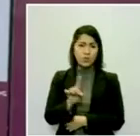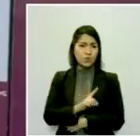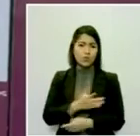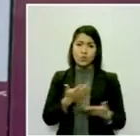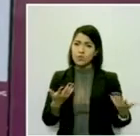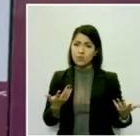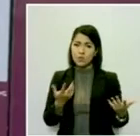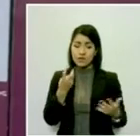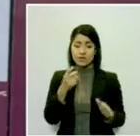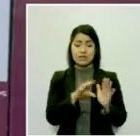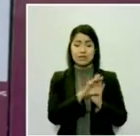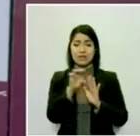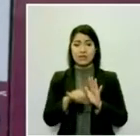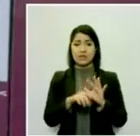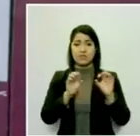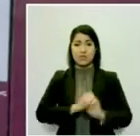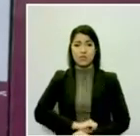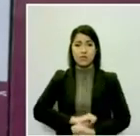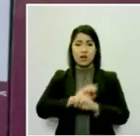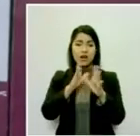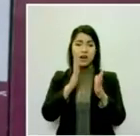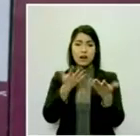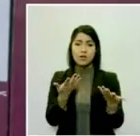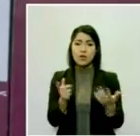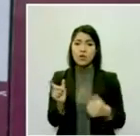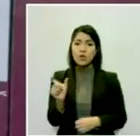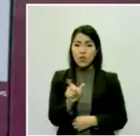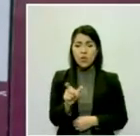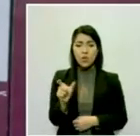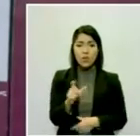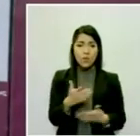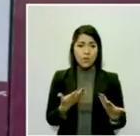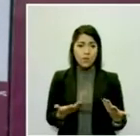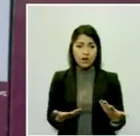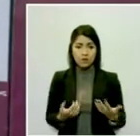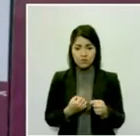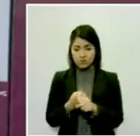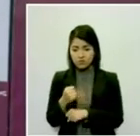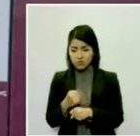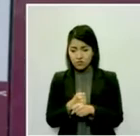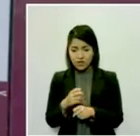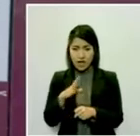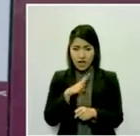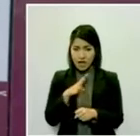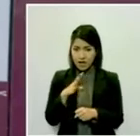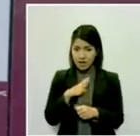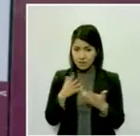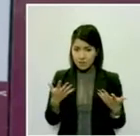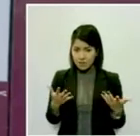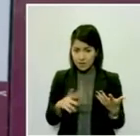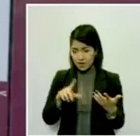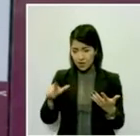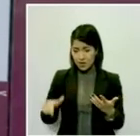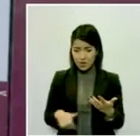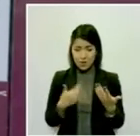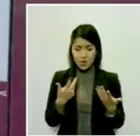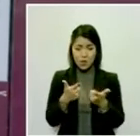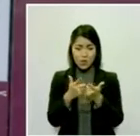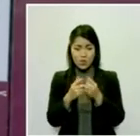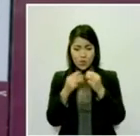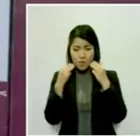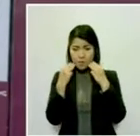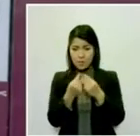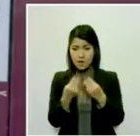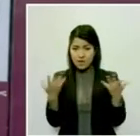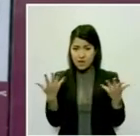ejemplo de que solo genera una gran destrucción,